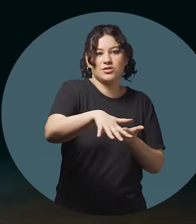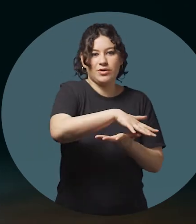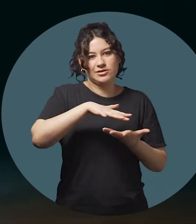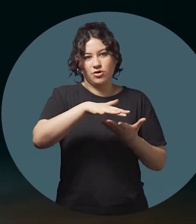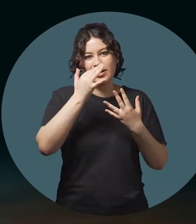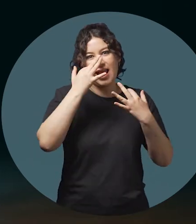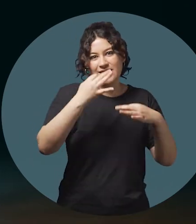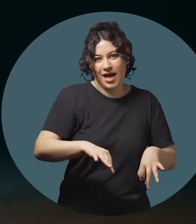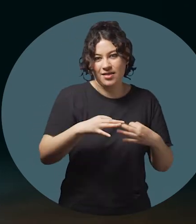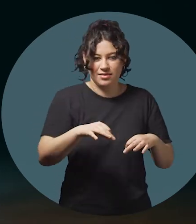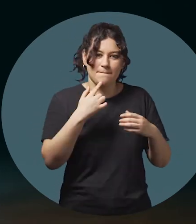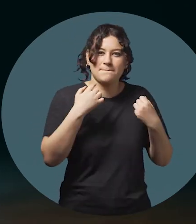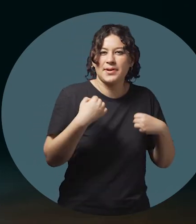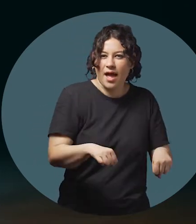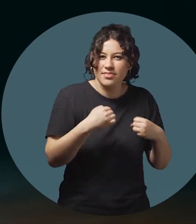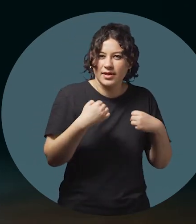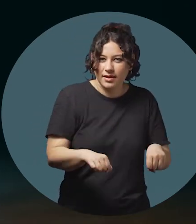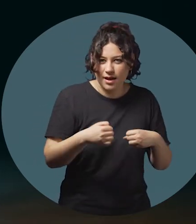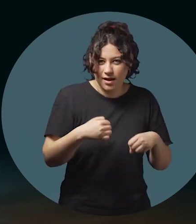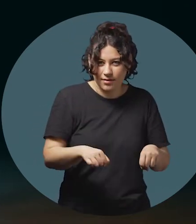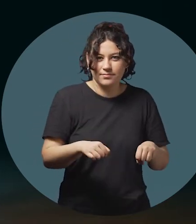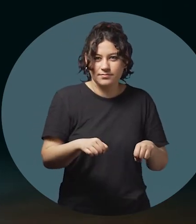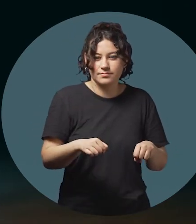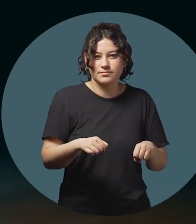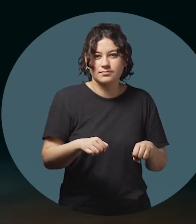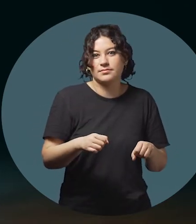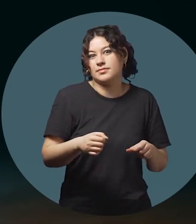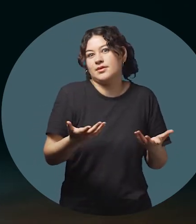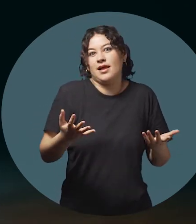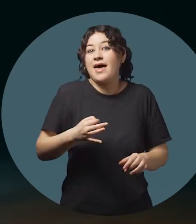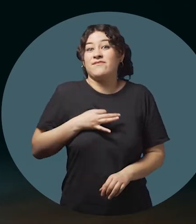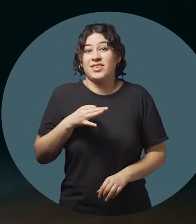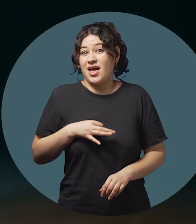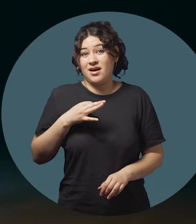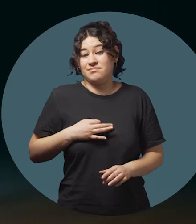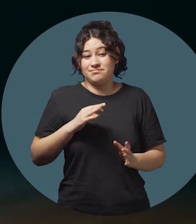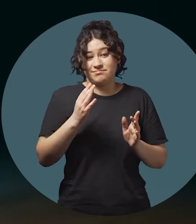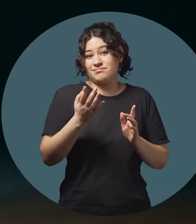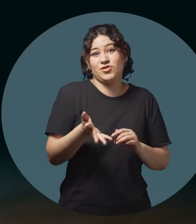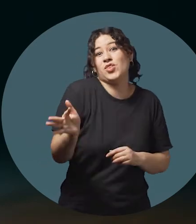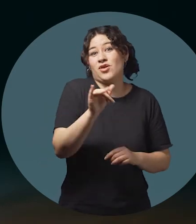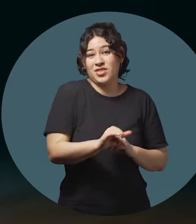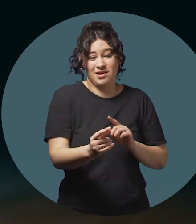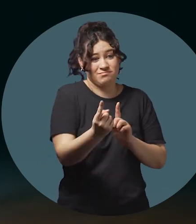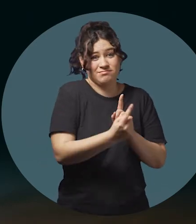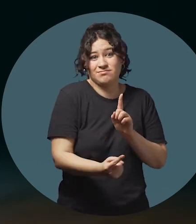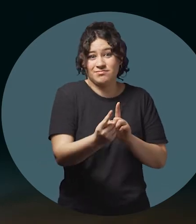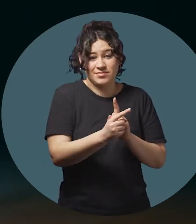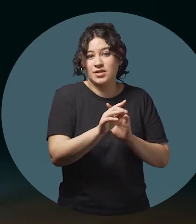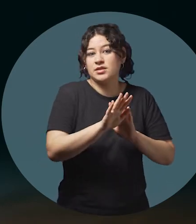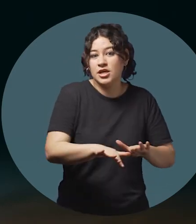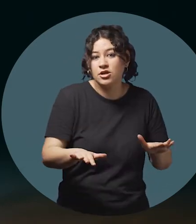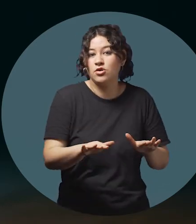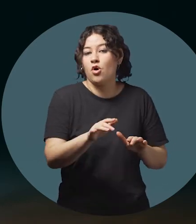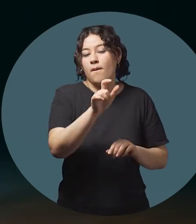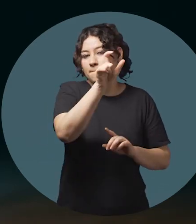la realidad, de la práctica, de lo que se llama la vida normal, la vida diaria, que es el